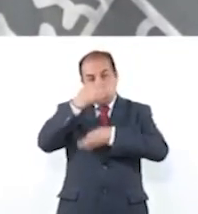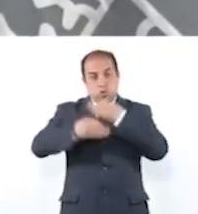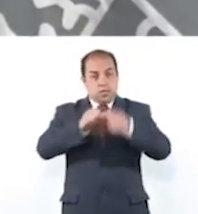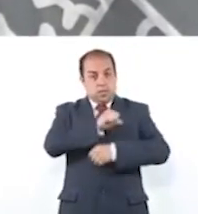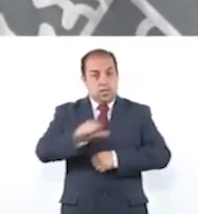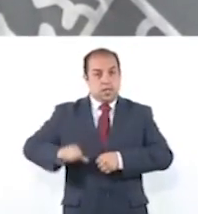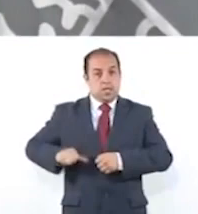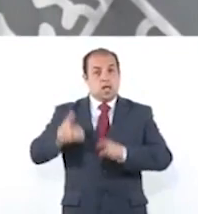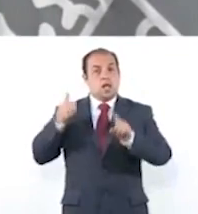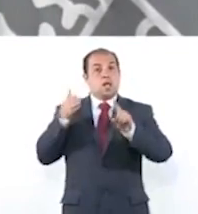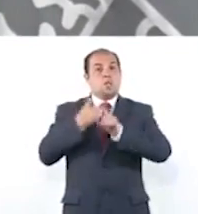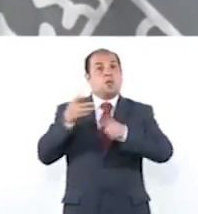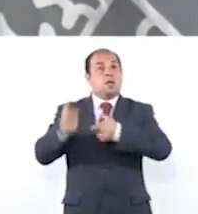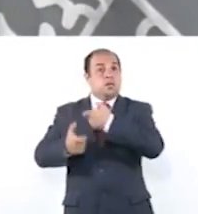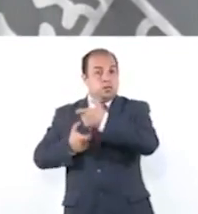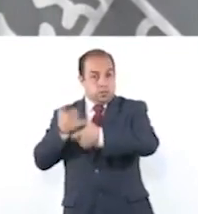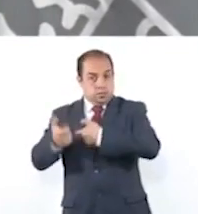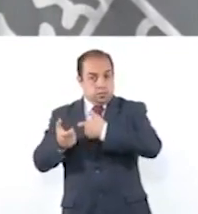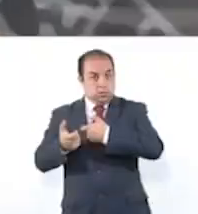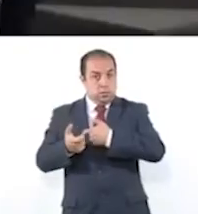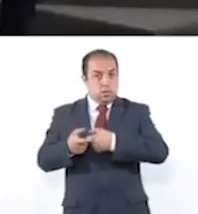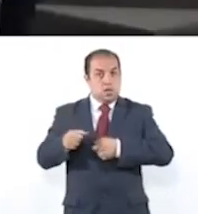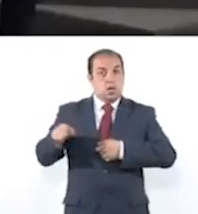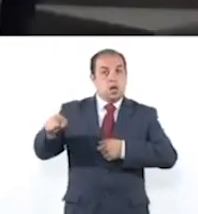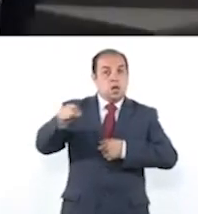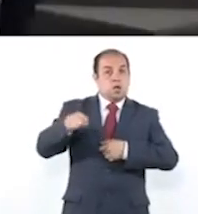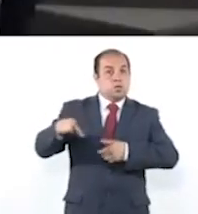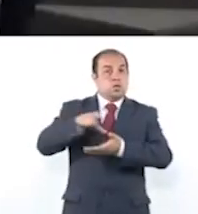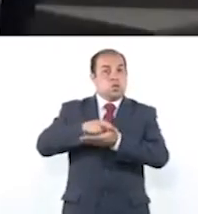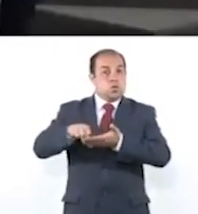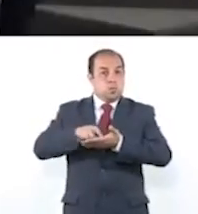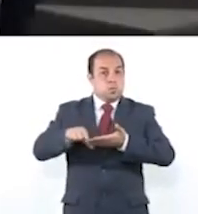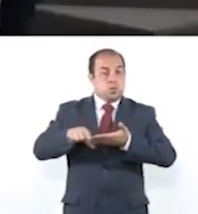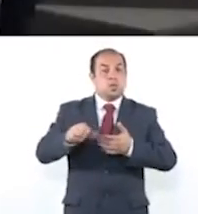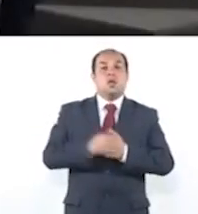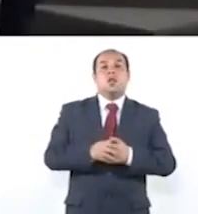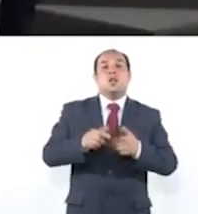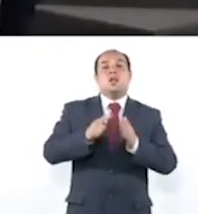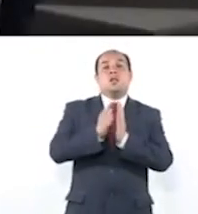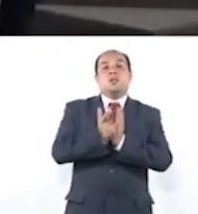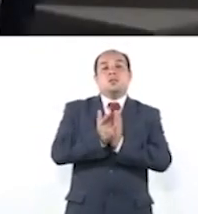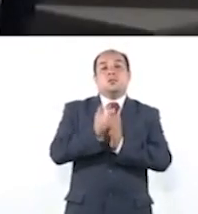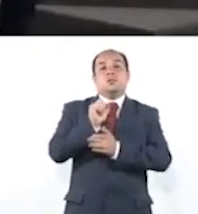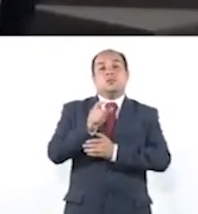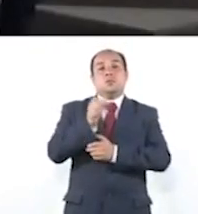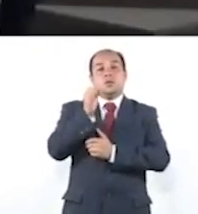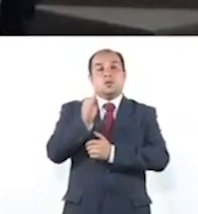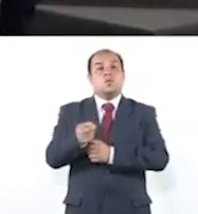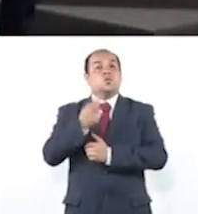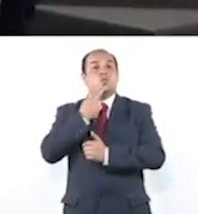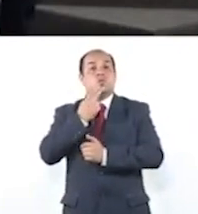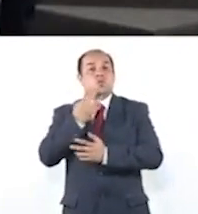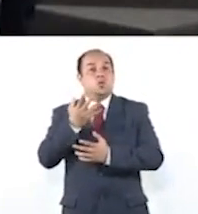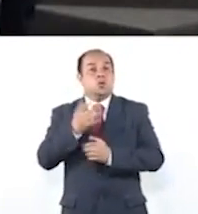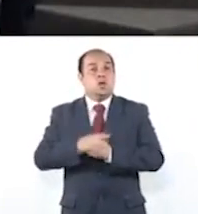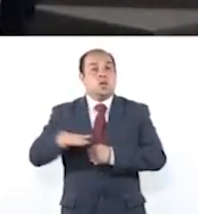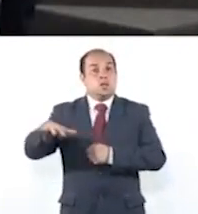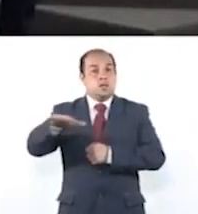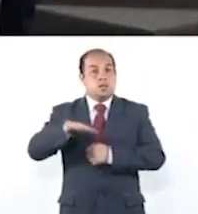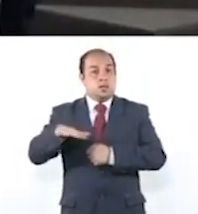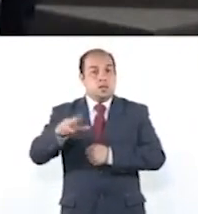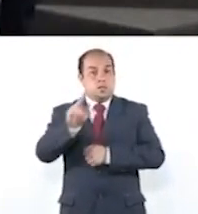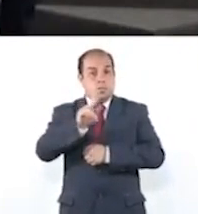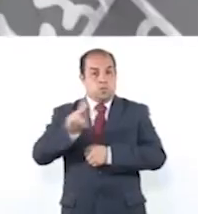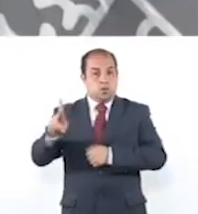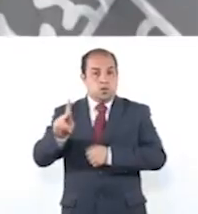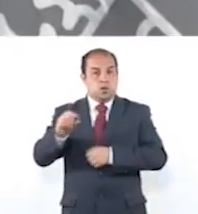carácter económico para que compren acervos y autorizaciones de uso de espacios públicos